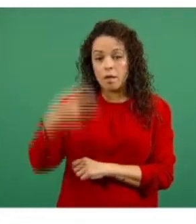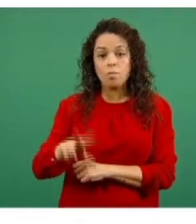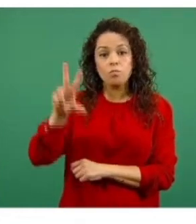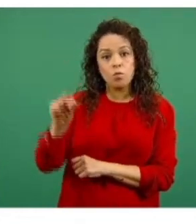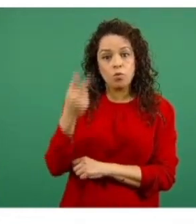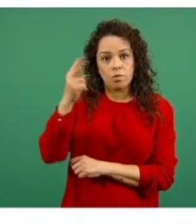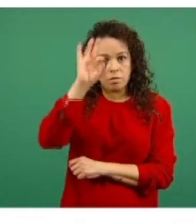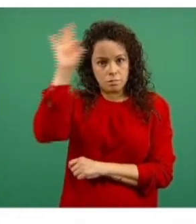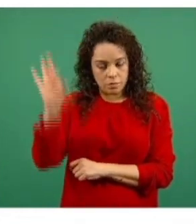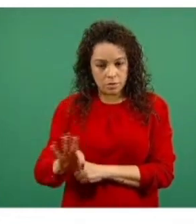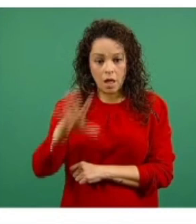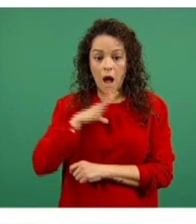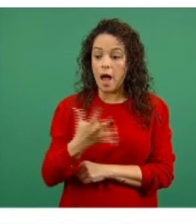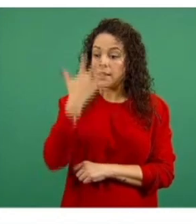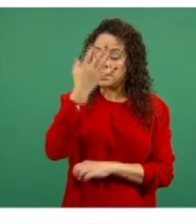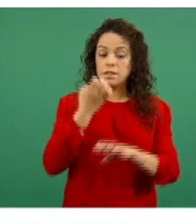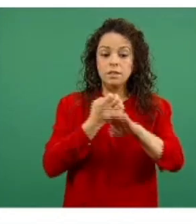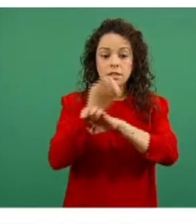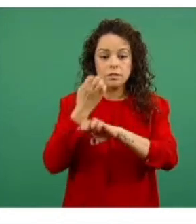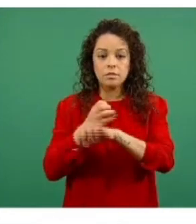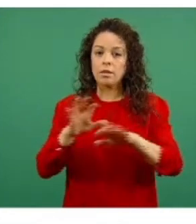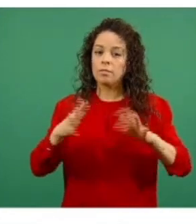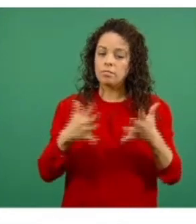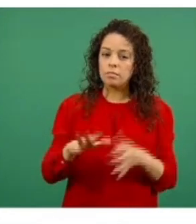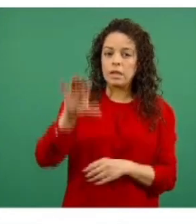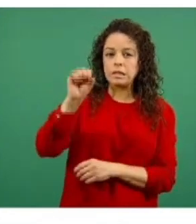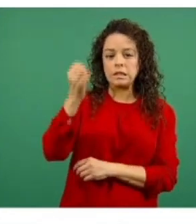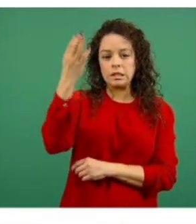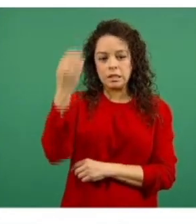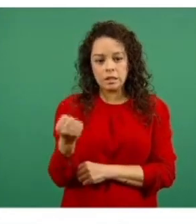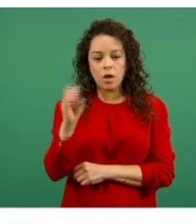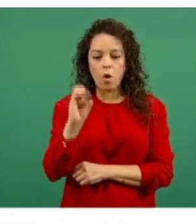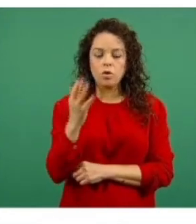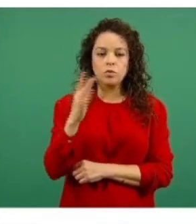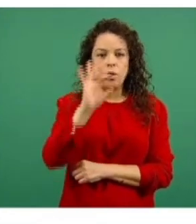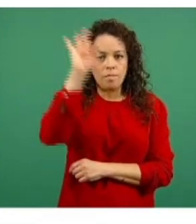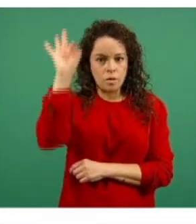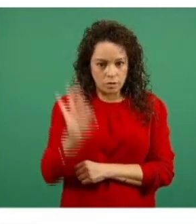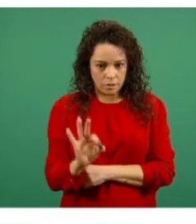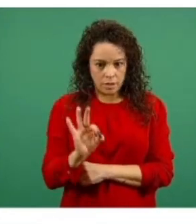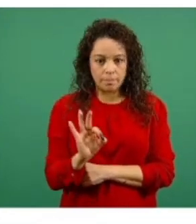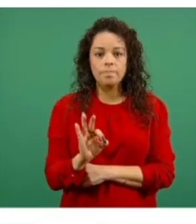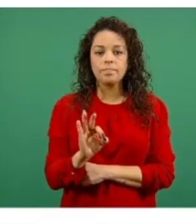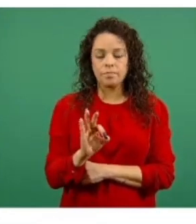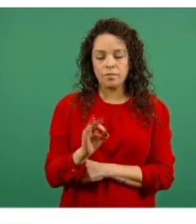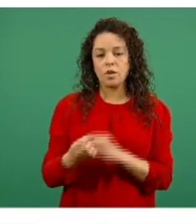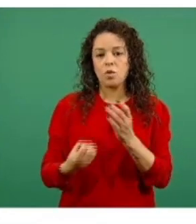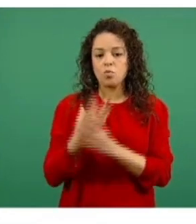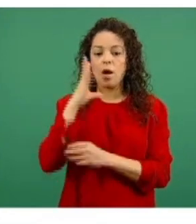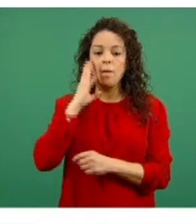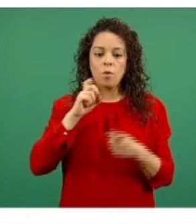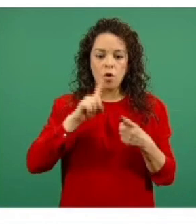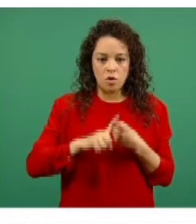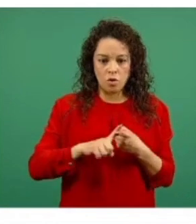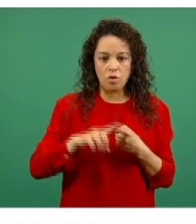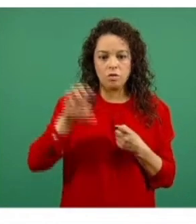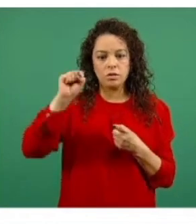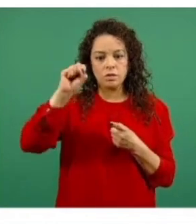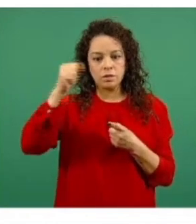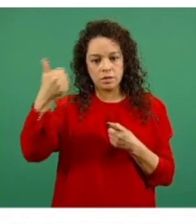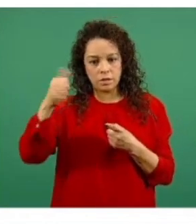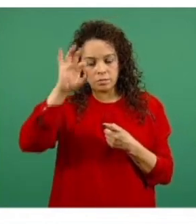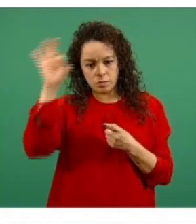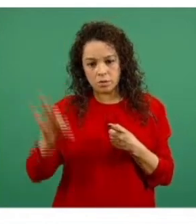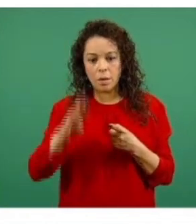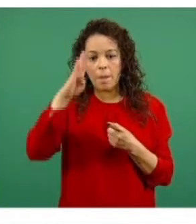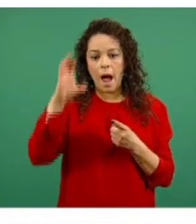5 entidades que están entre 50 y 69%, en Nuevo León con 66%, Baja California 60%,